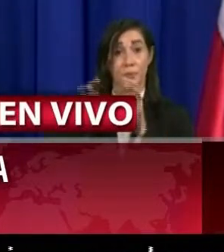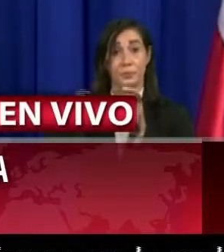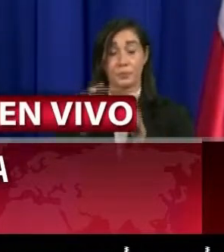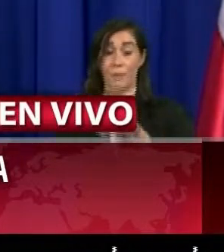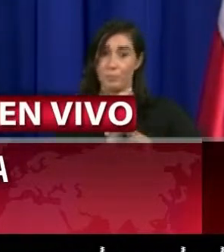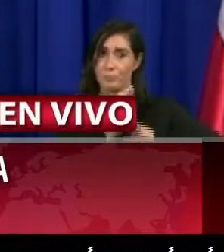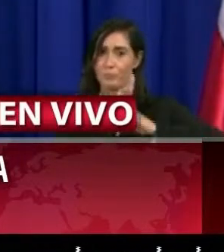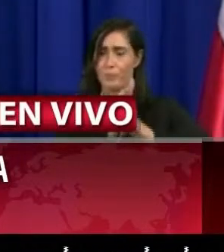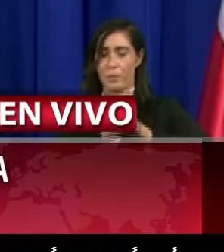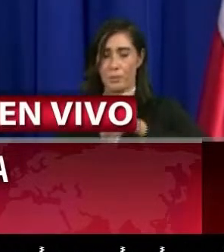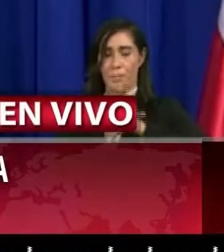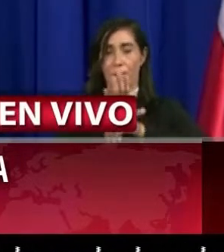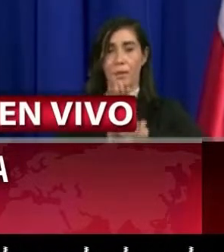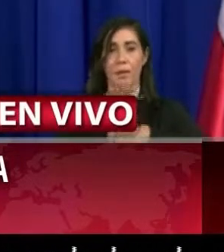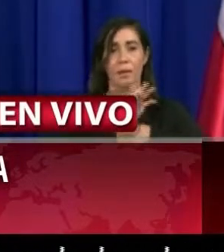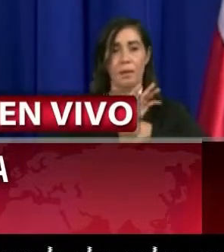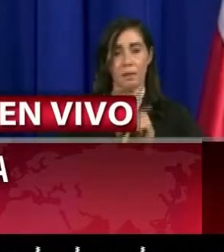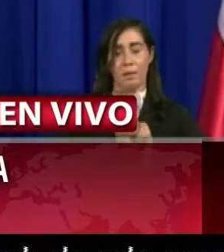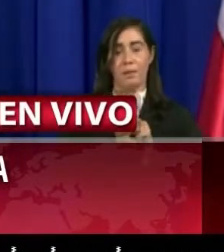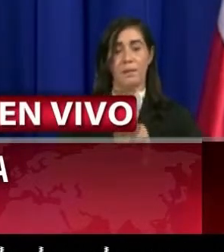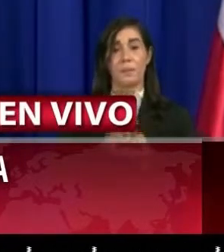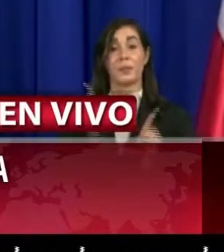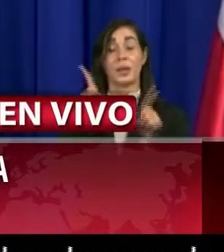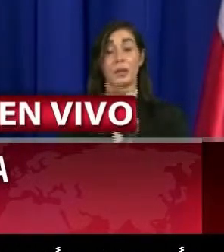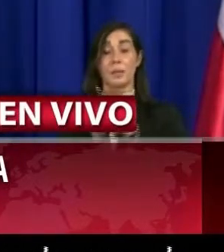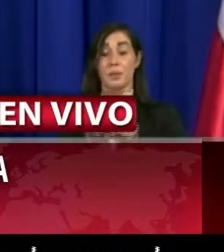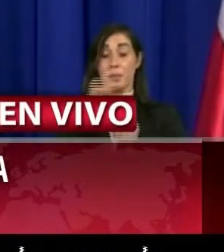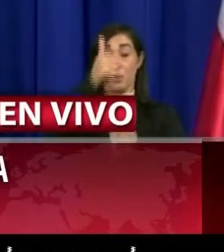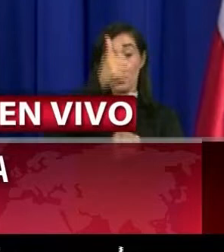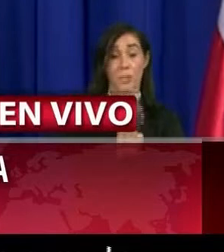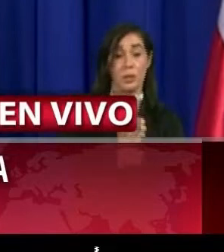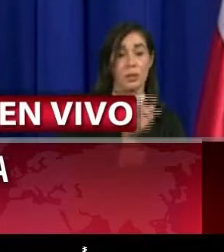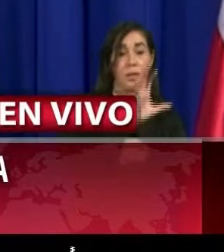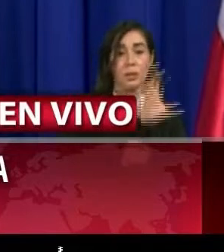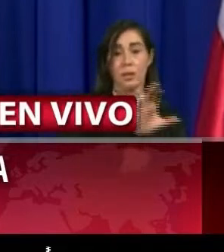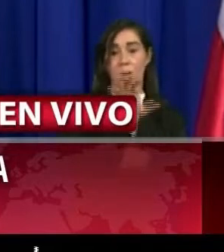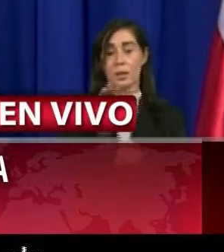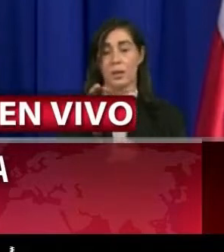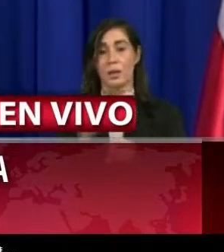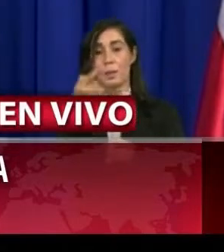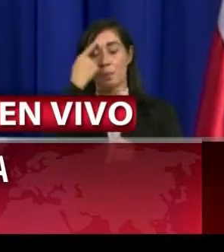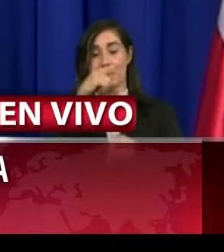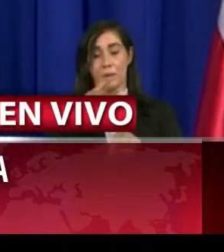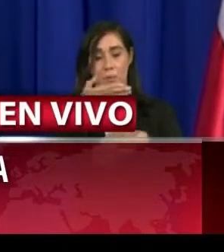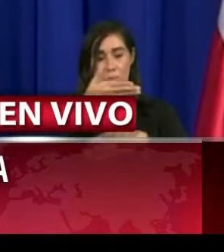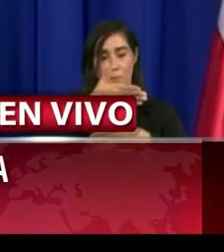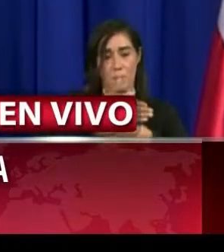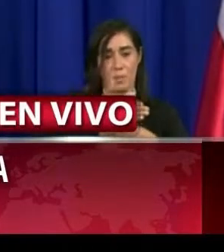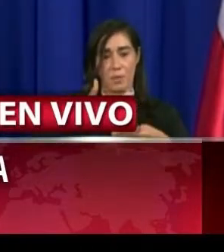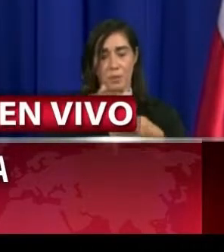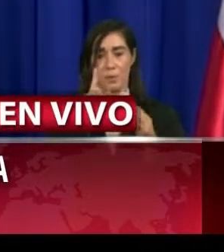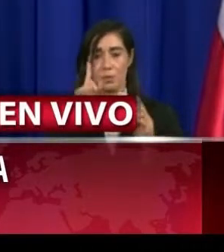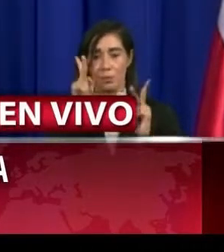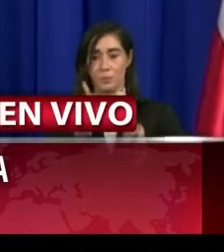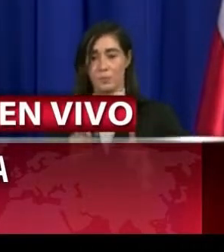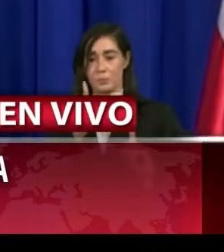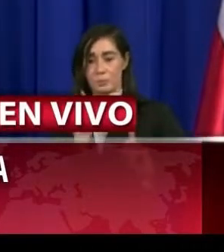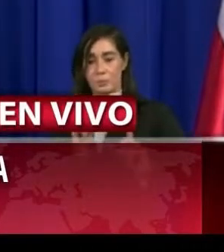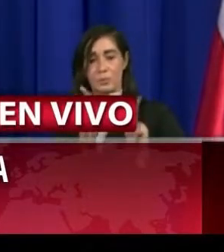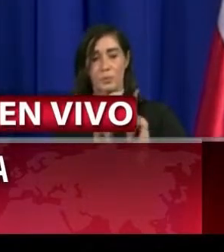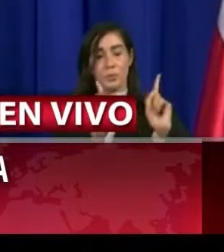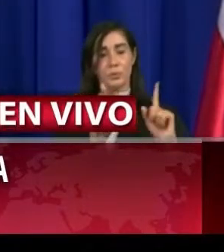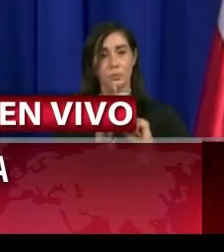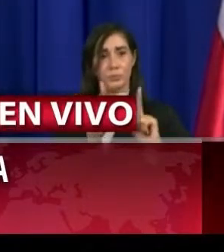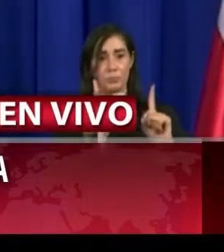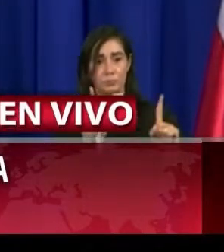Además, les estamos instalando señalización para mantener el distanciamiento físico y